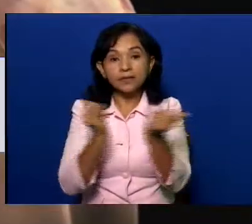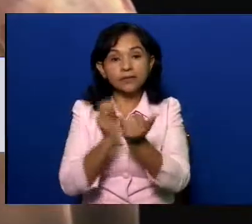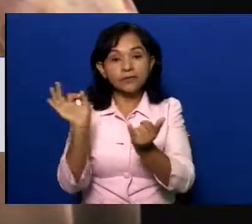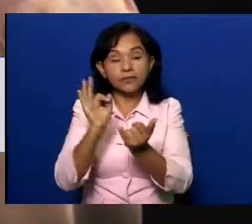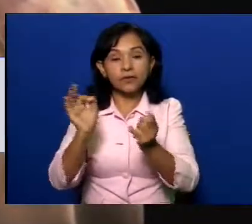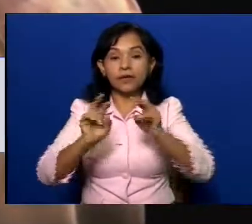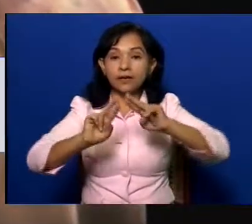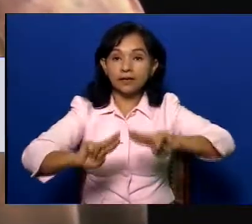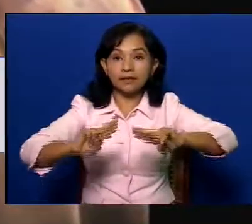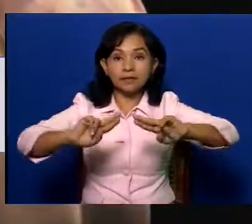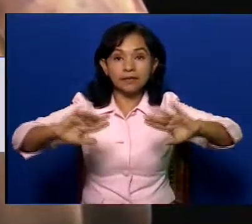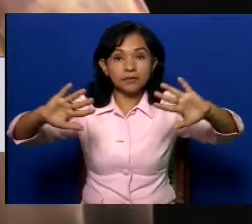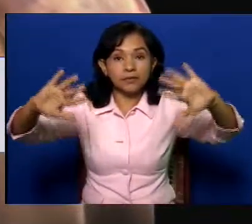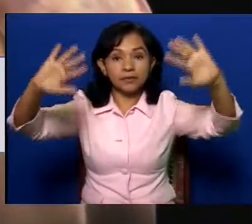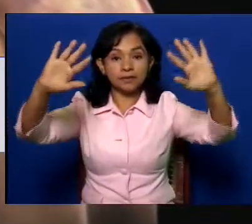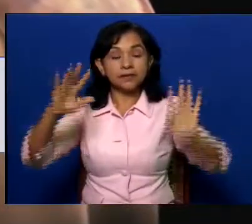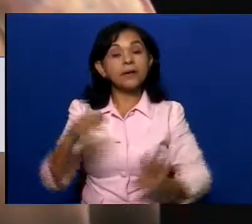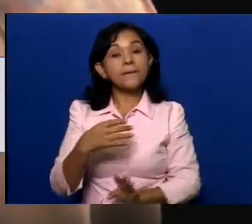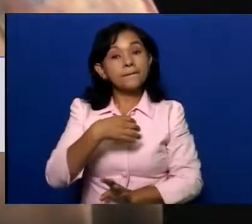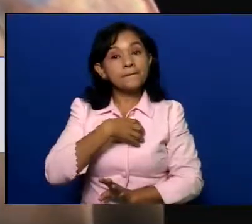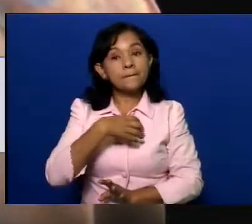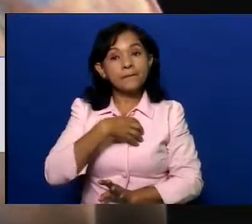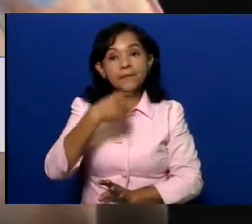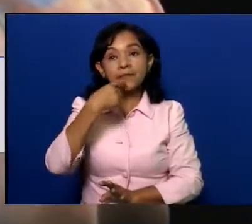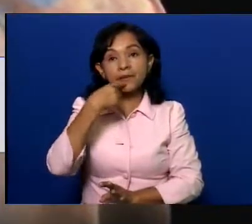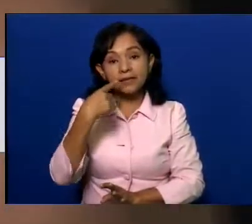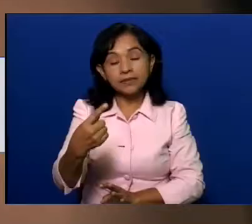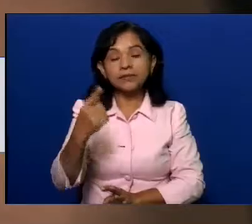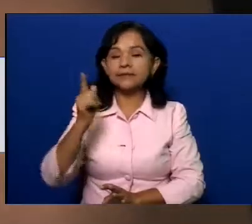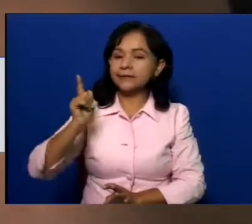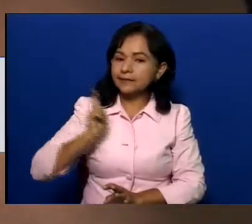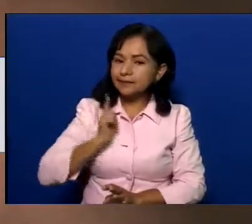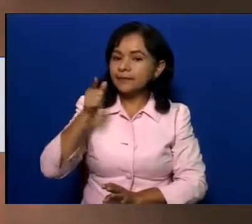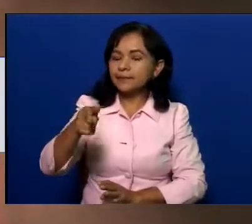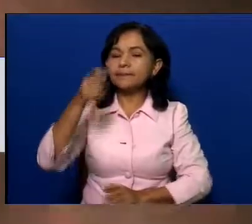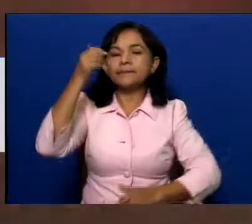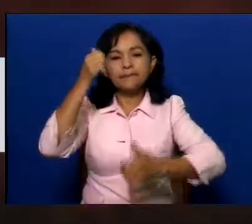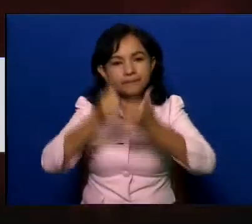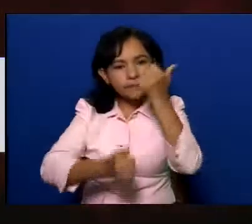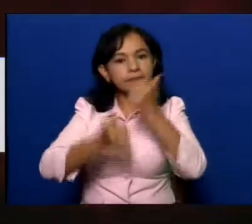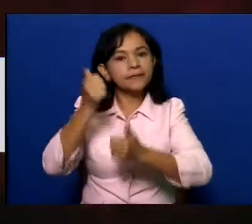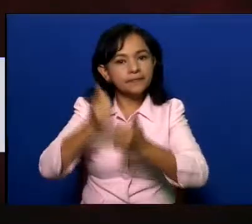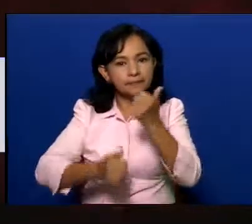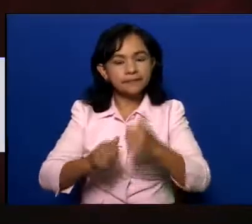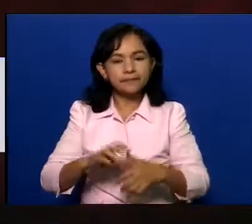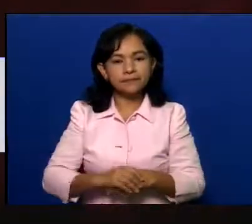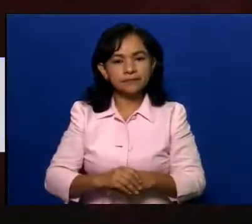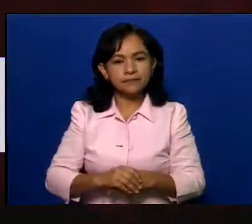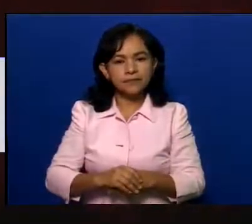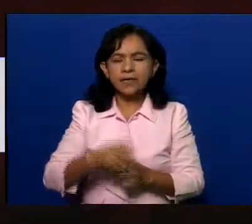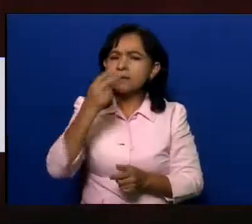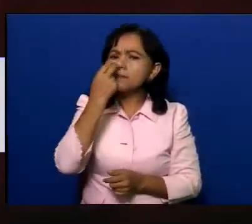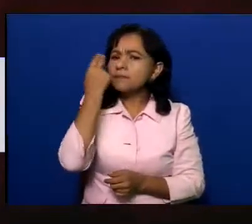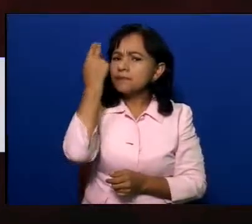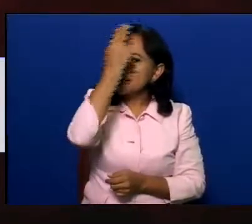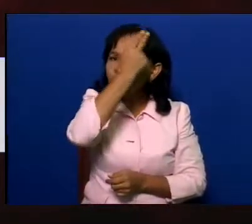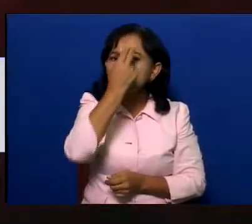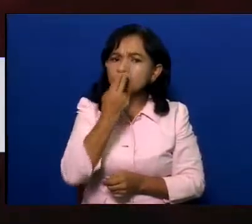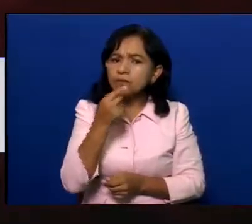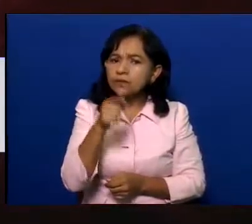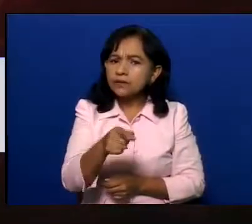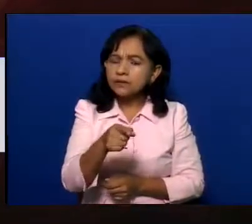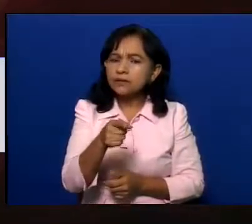medio ambiente tiene condiciones que a veces hace que aparezcan estos problemas de salud. También tiene que ver, diputada, como uno de los